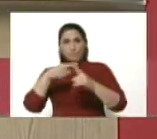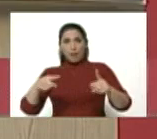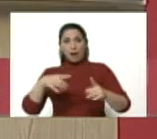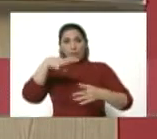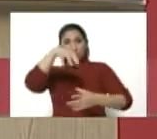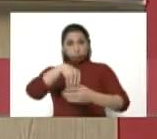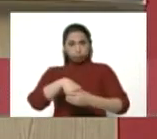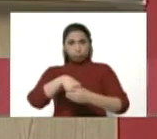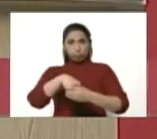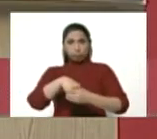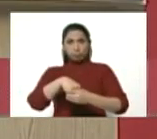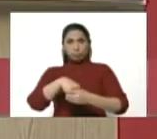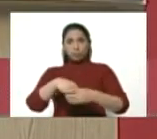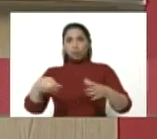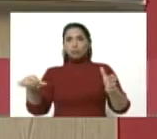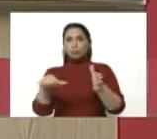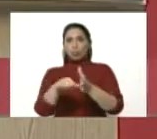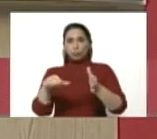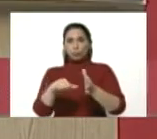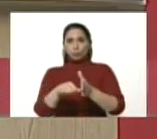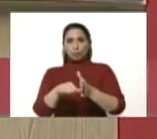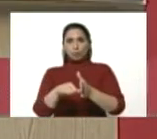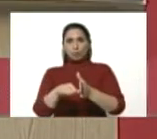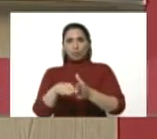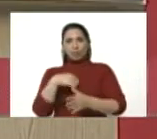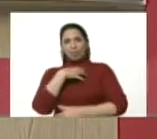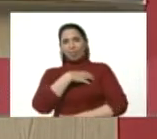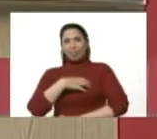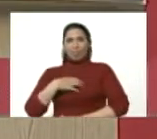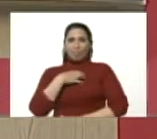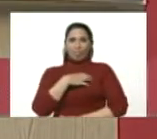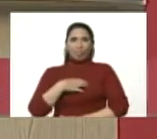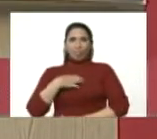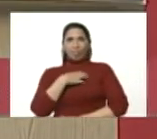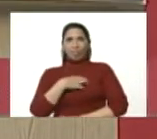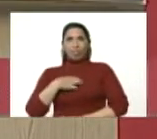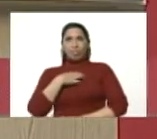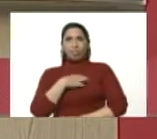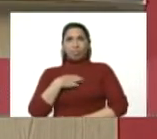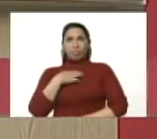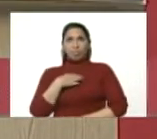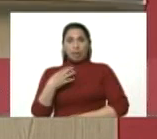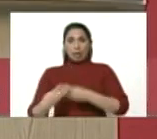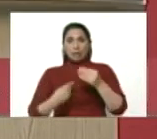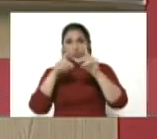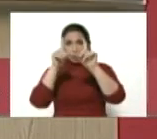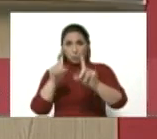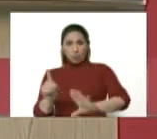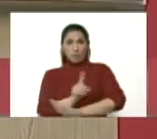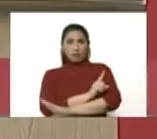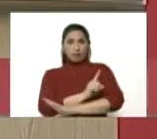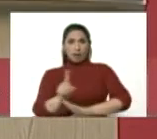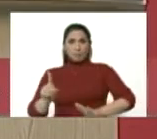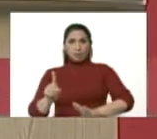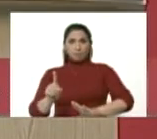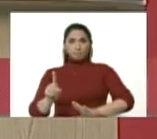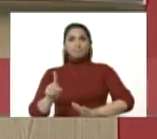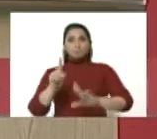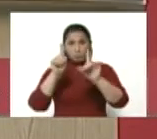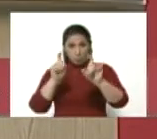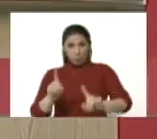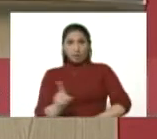la cuarentena, donde presentó síntomas, se le tomaron las pruebas rápidas